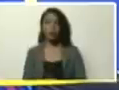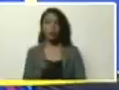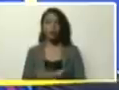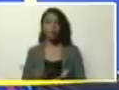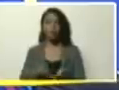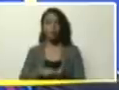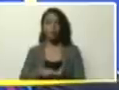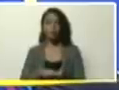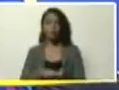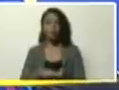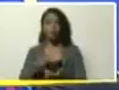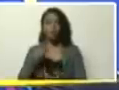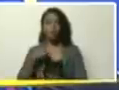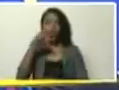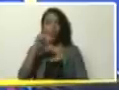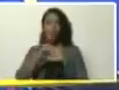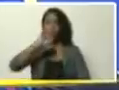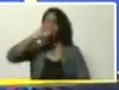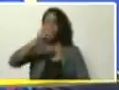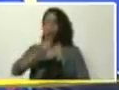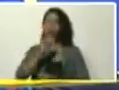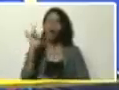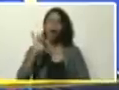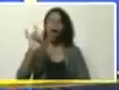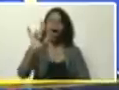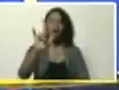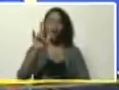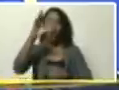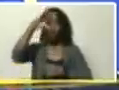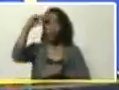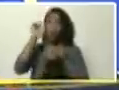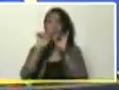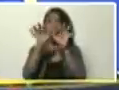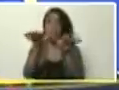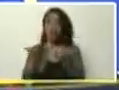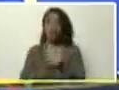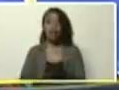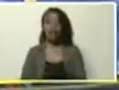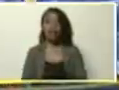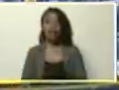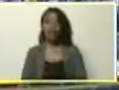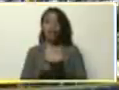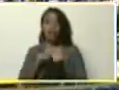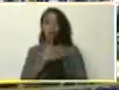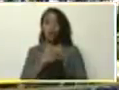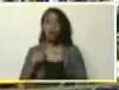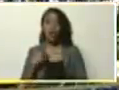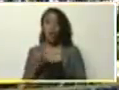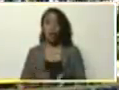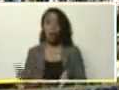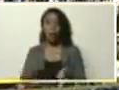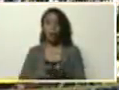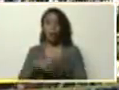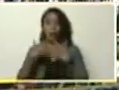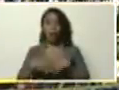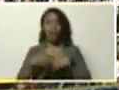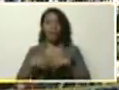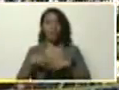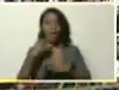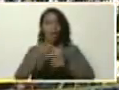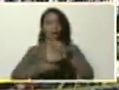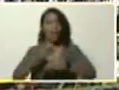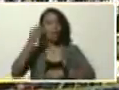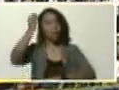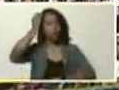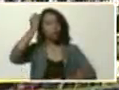repetir, yo también te amo, los amo a todos, Dios los bendiga. Quiero repetir una reflexión que hacía